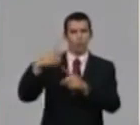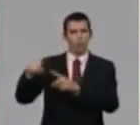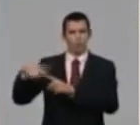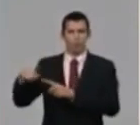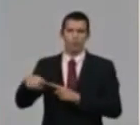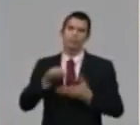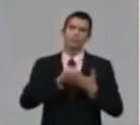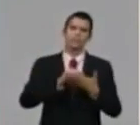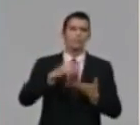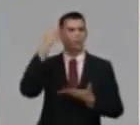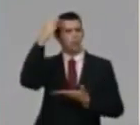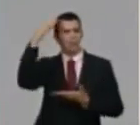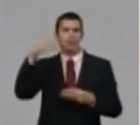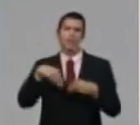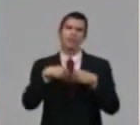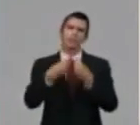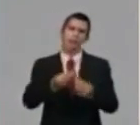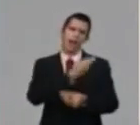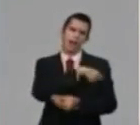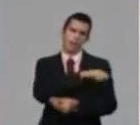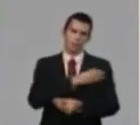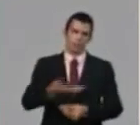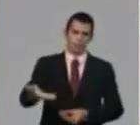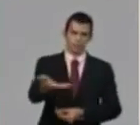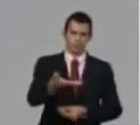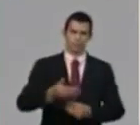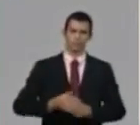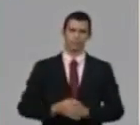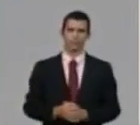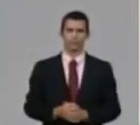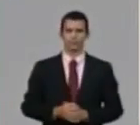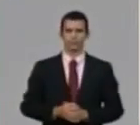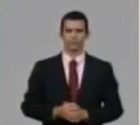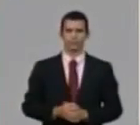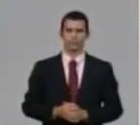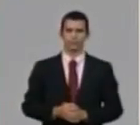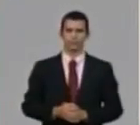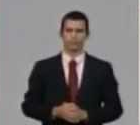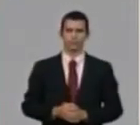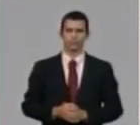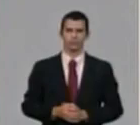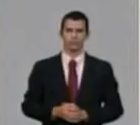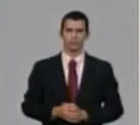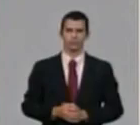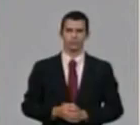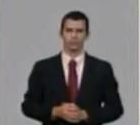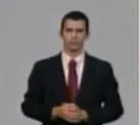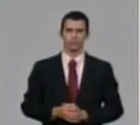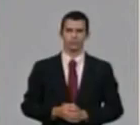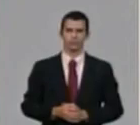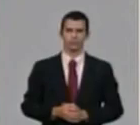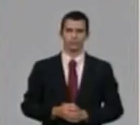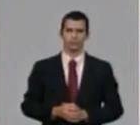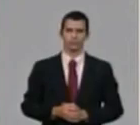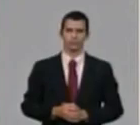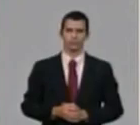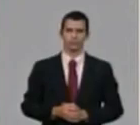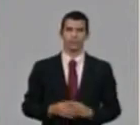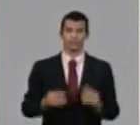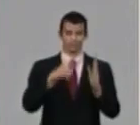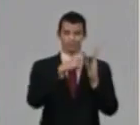que responder a todos estos gastos extraordinarios. Estas son las medidas fundamentales en relación con el